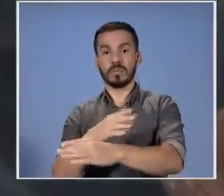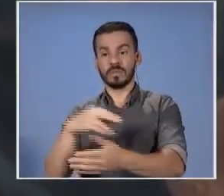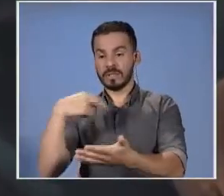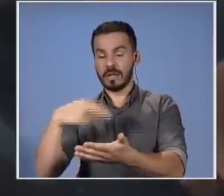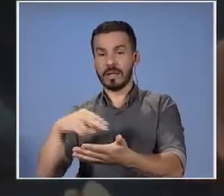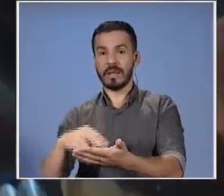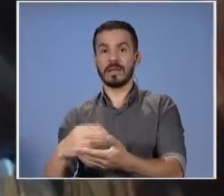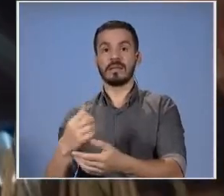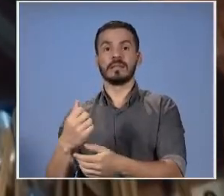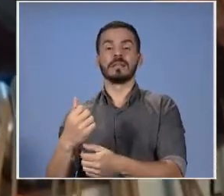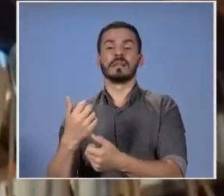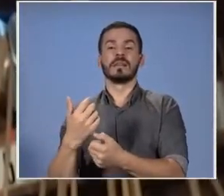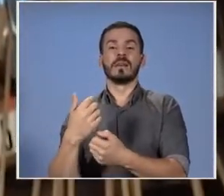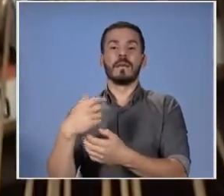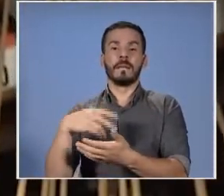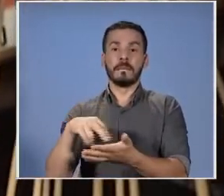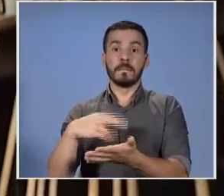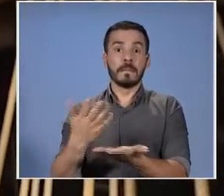interno